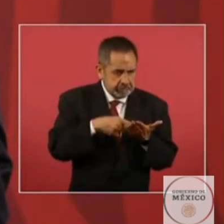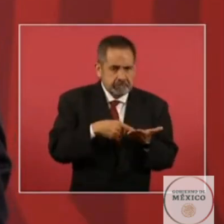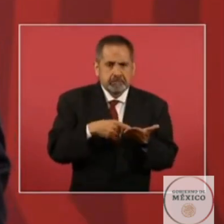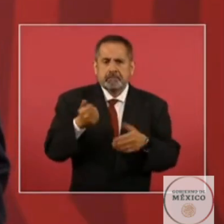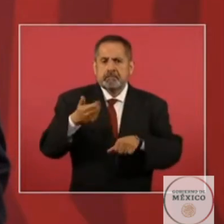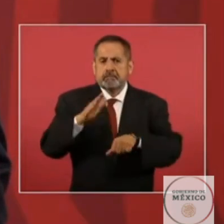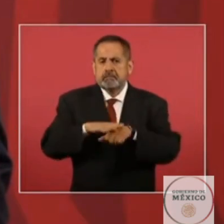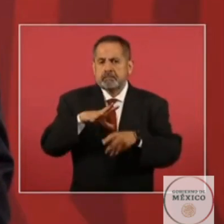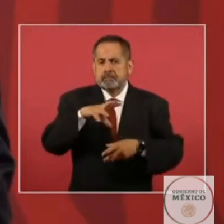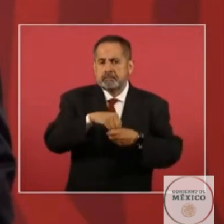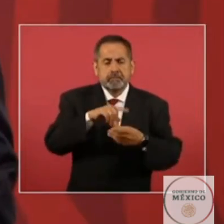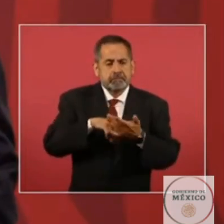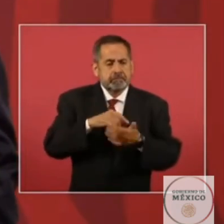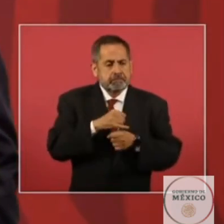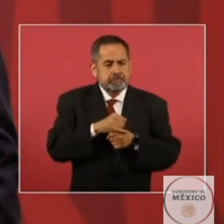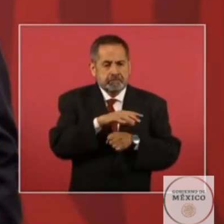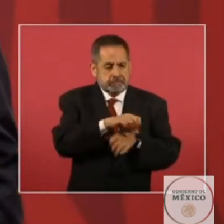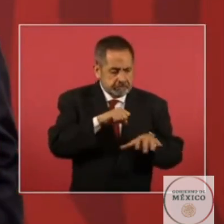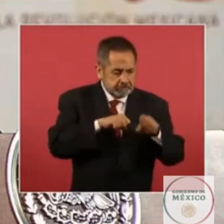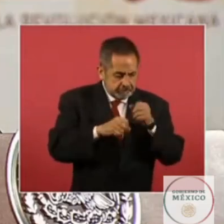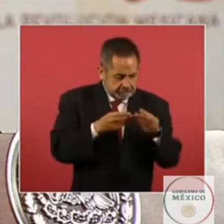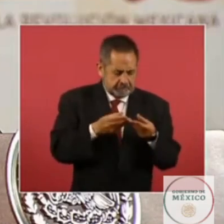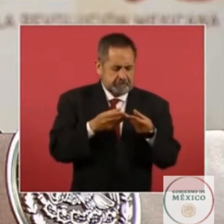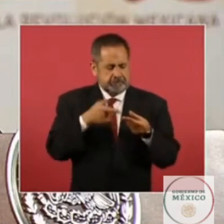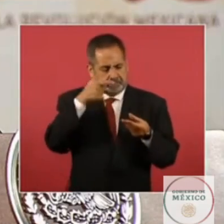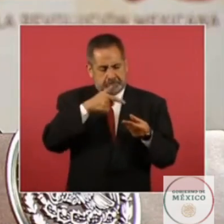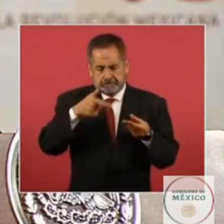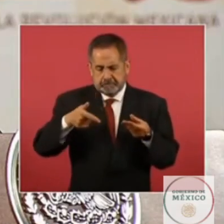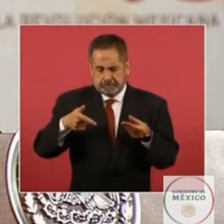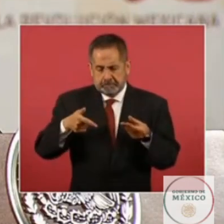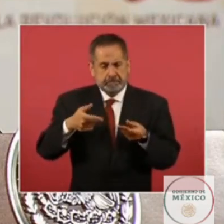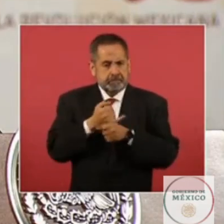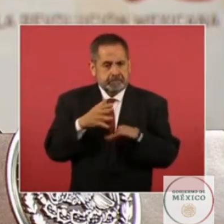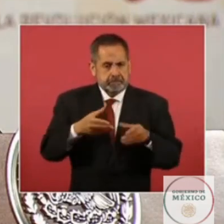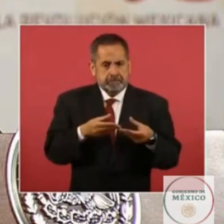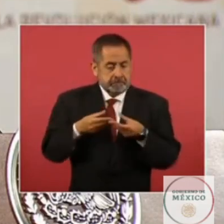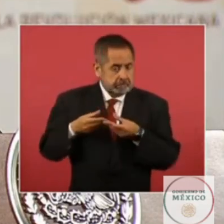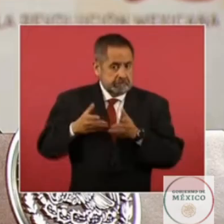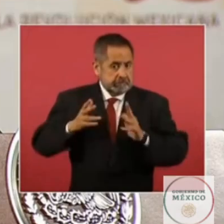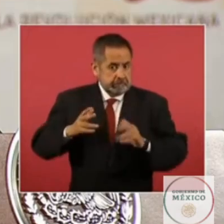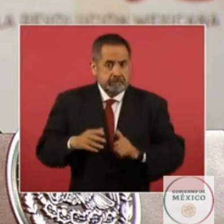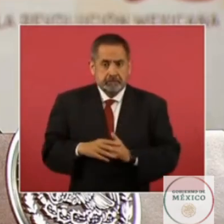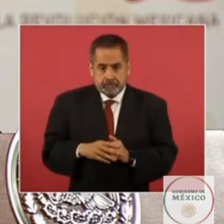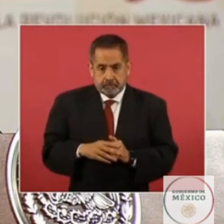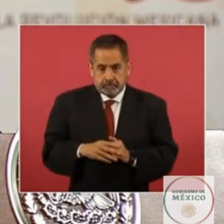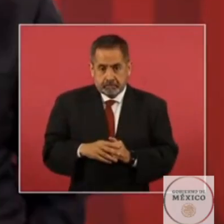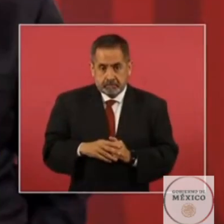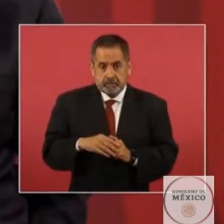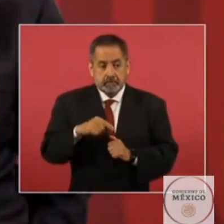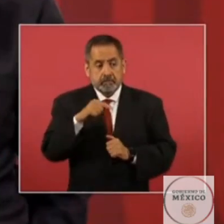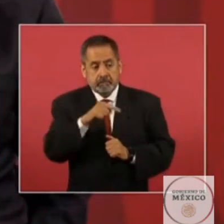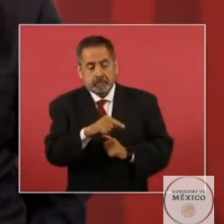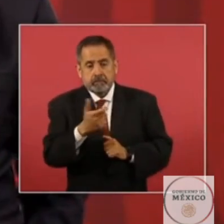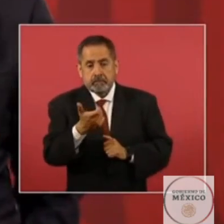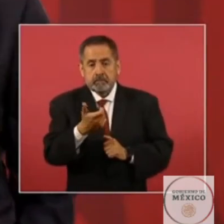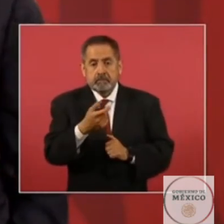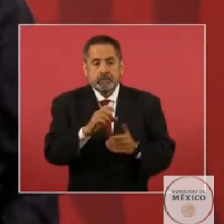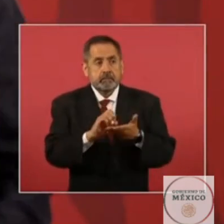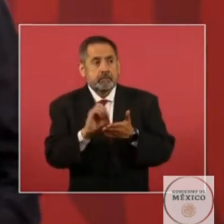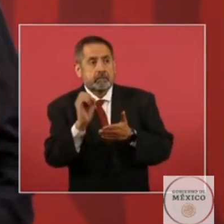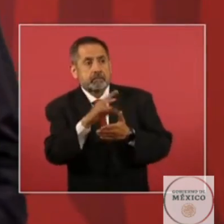Son comerciantes, básicamente. El giro principal de todas ellas es el comercio